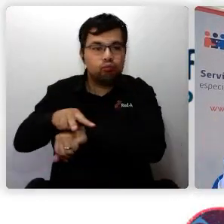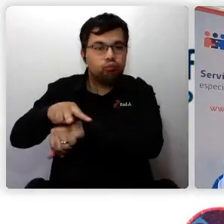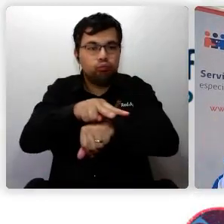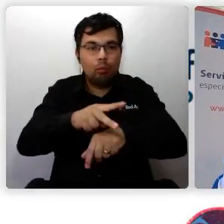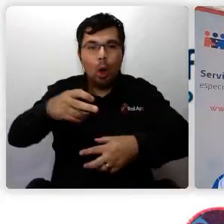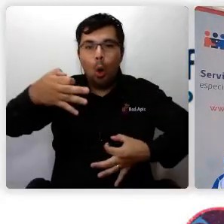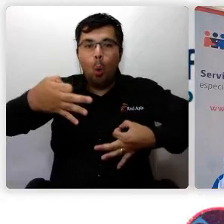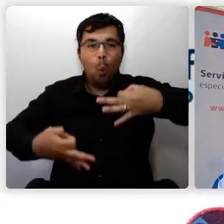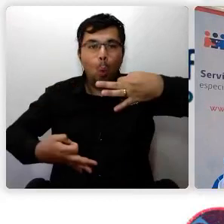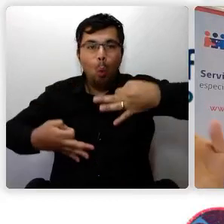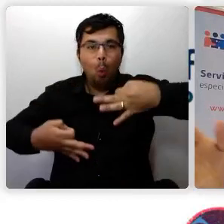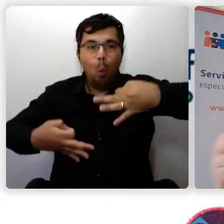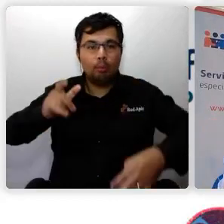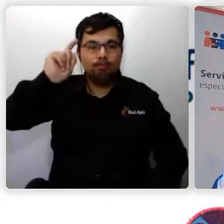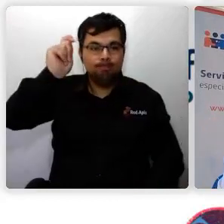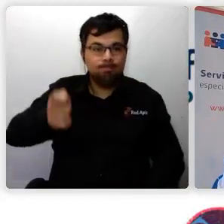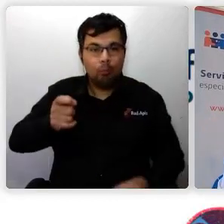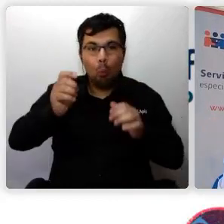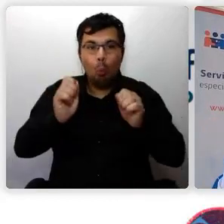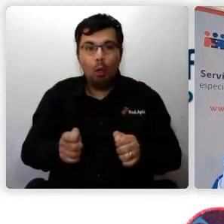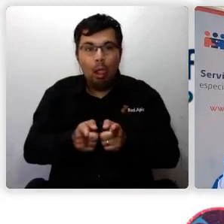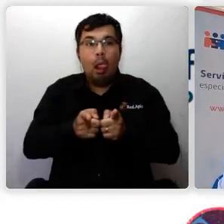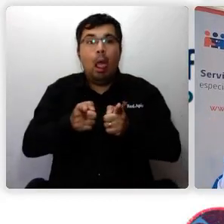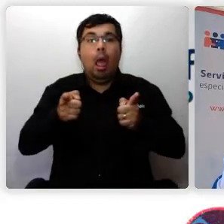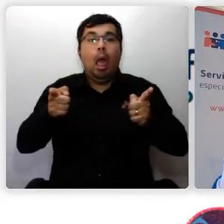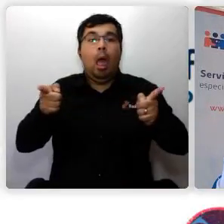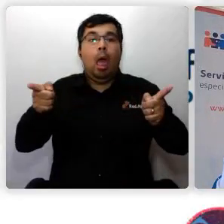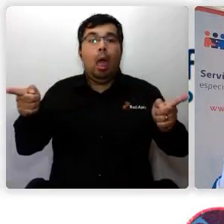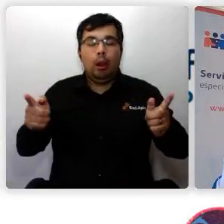TTA, que esas pueden ser largas, a veces pueden ser